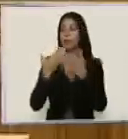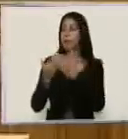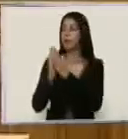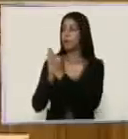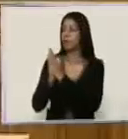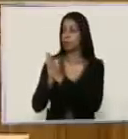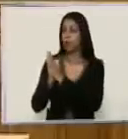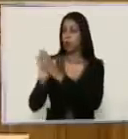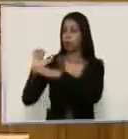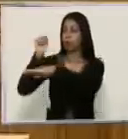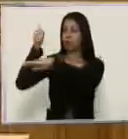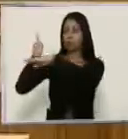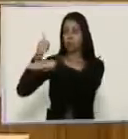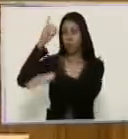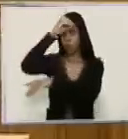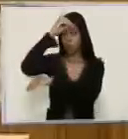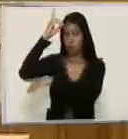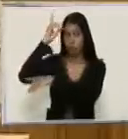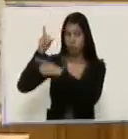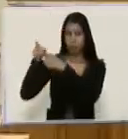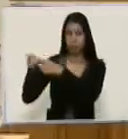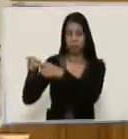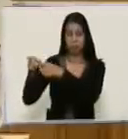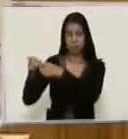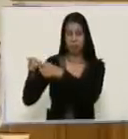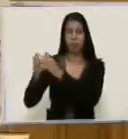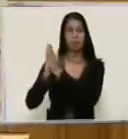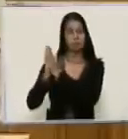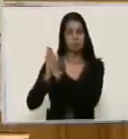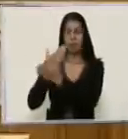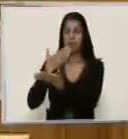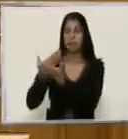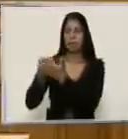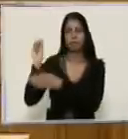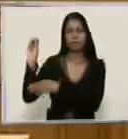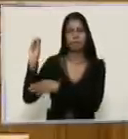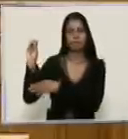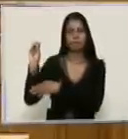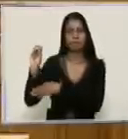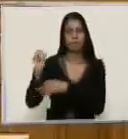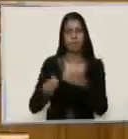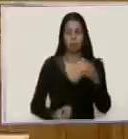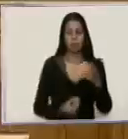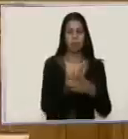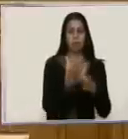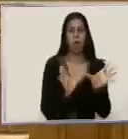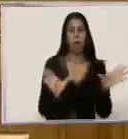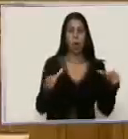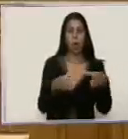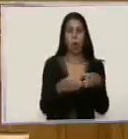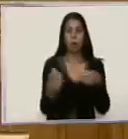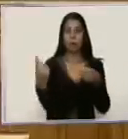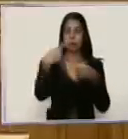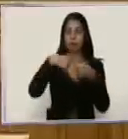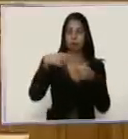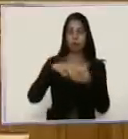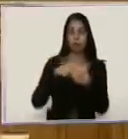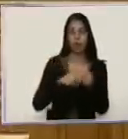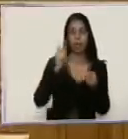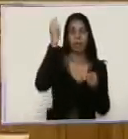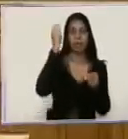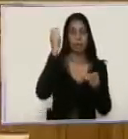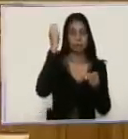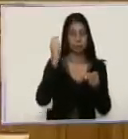presidencia, a Diosdado, al compañero Diosdado, camarada, a que se monte una comisión para que conjuntamente con